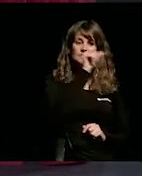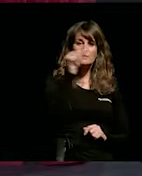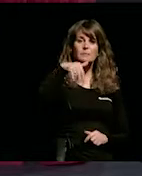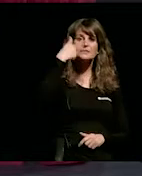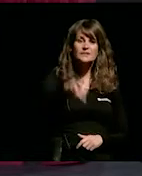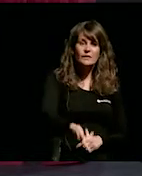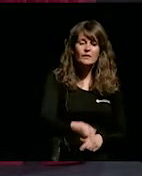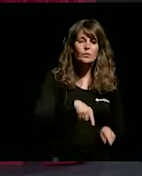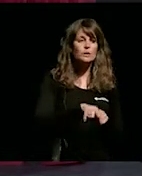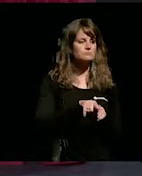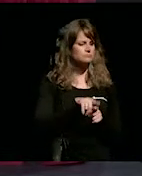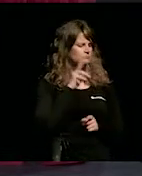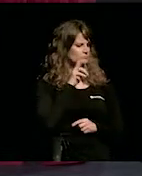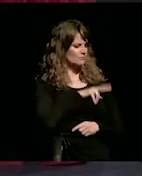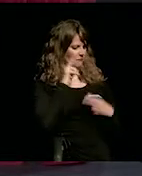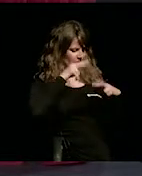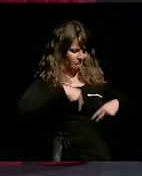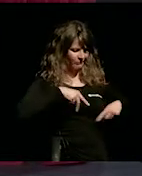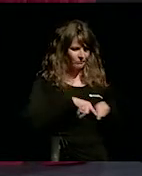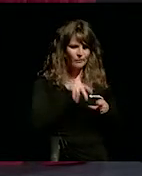me encontré en el estudio